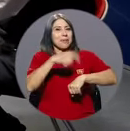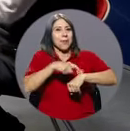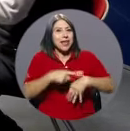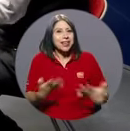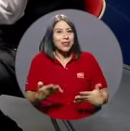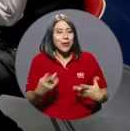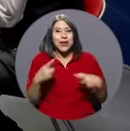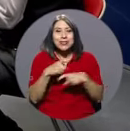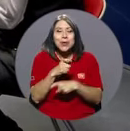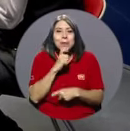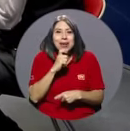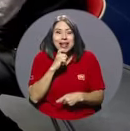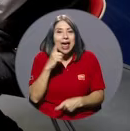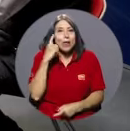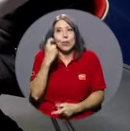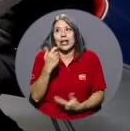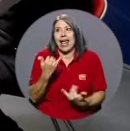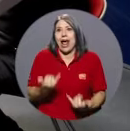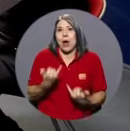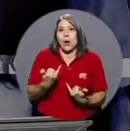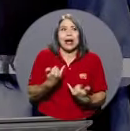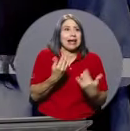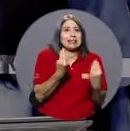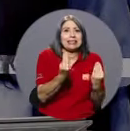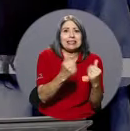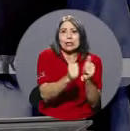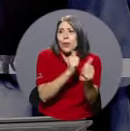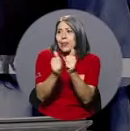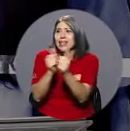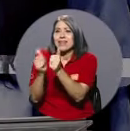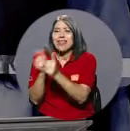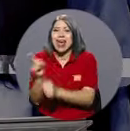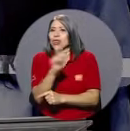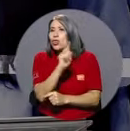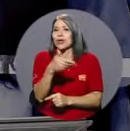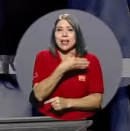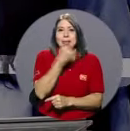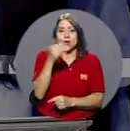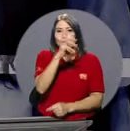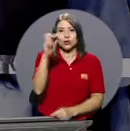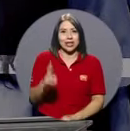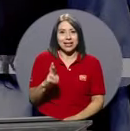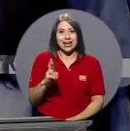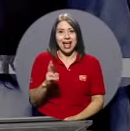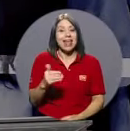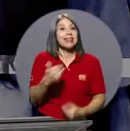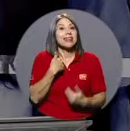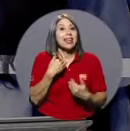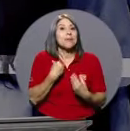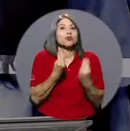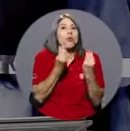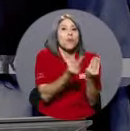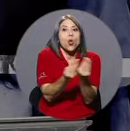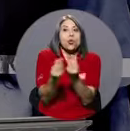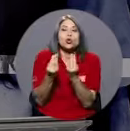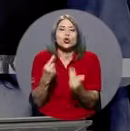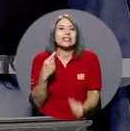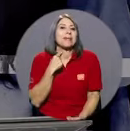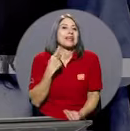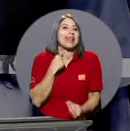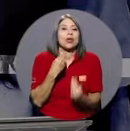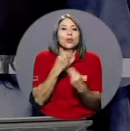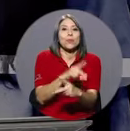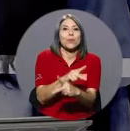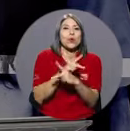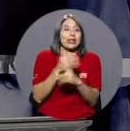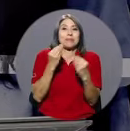momento no, es complicado porque tengo una competitividad que no es la mejor que tiene Costa Rica. Tenemos productos demasiado